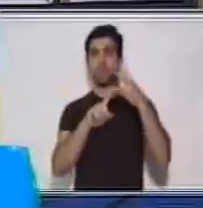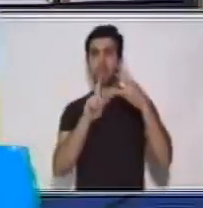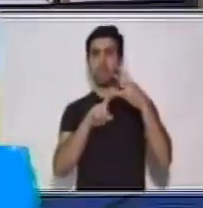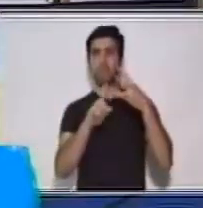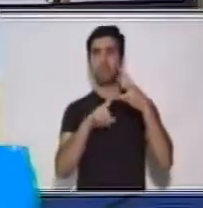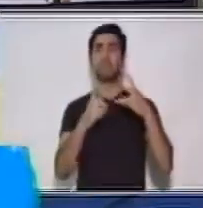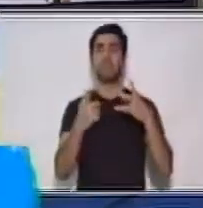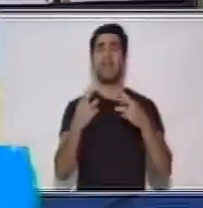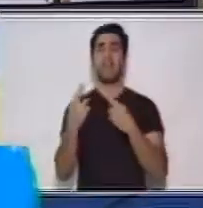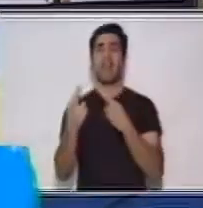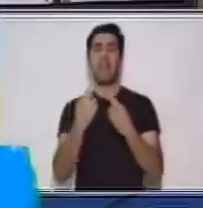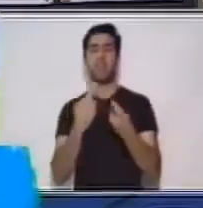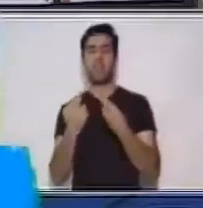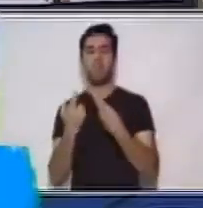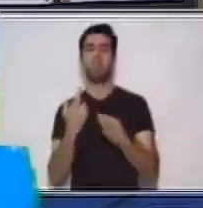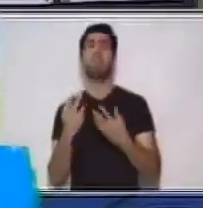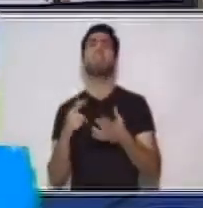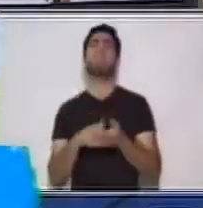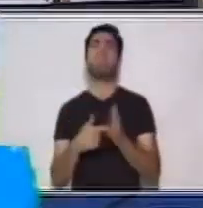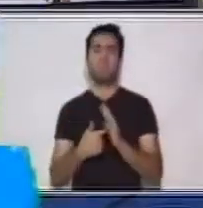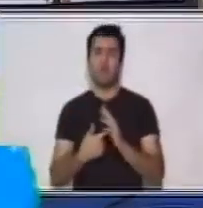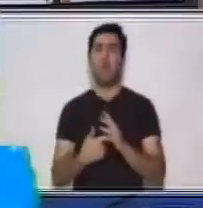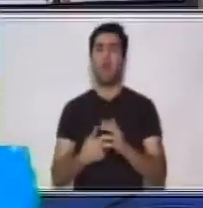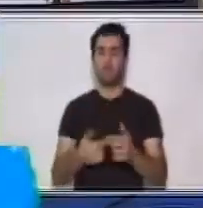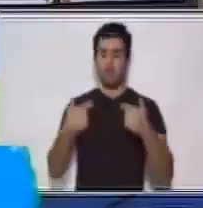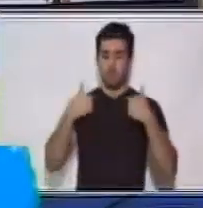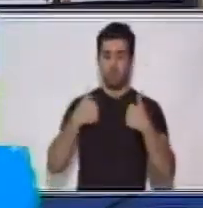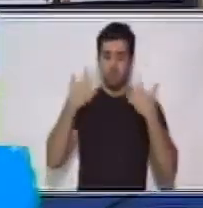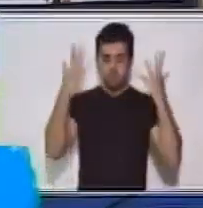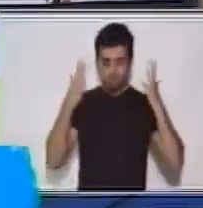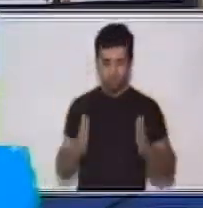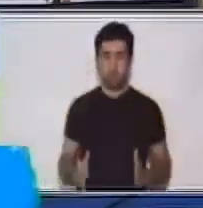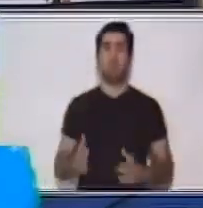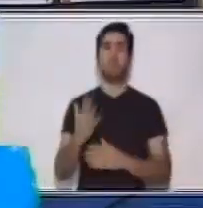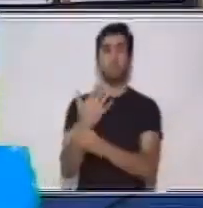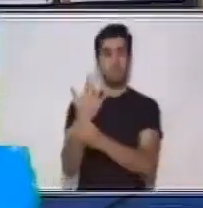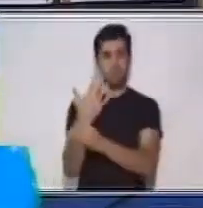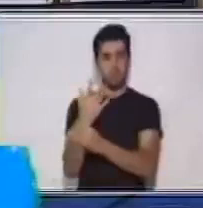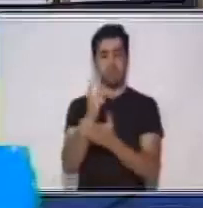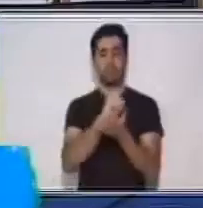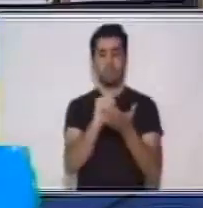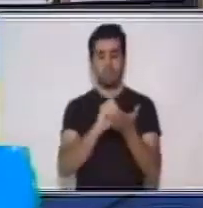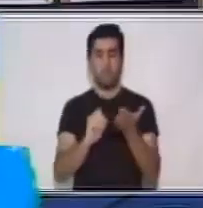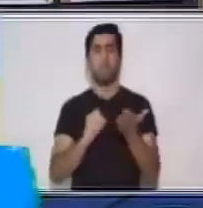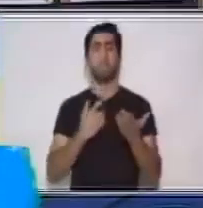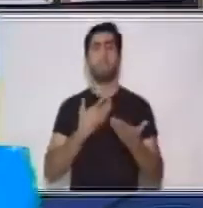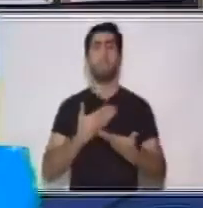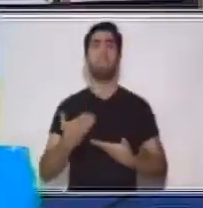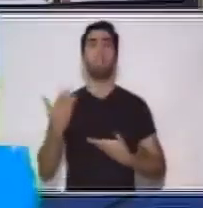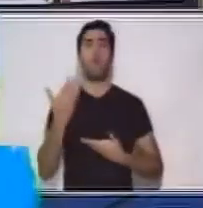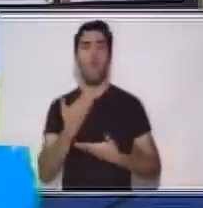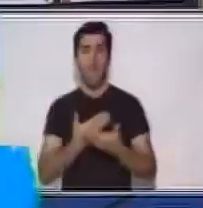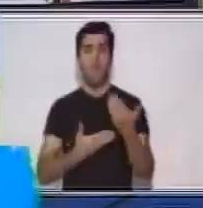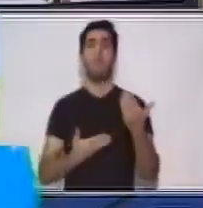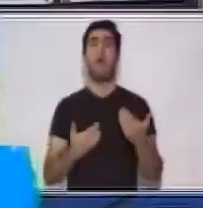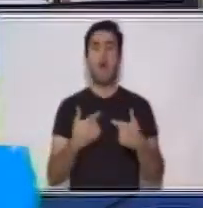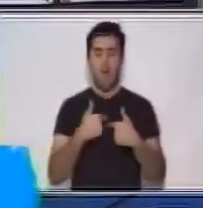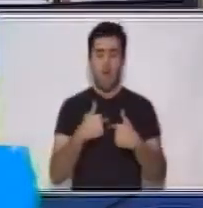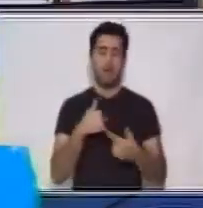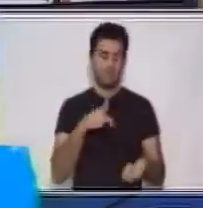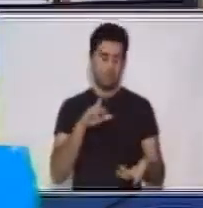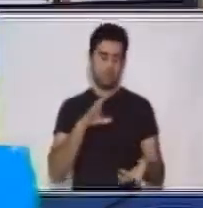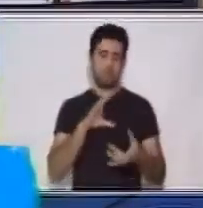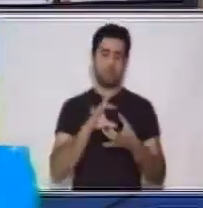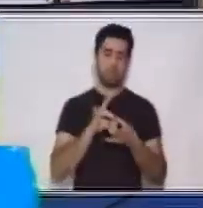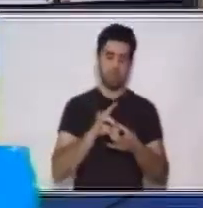relacional, es que los poetas, los autores, los escritores de poemas se identifican con lo que están